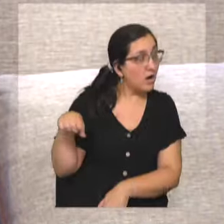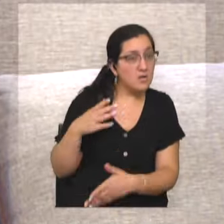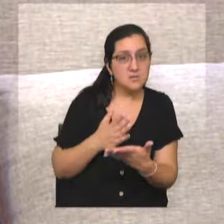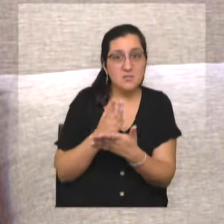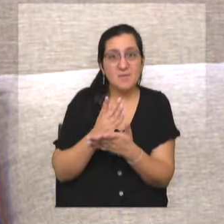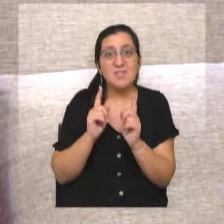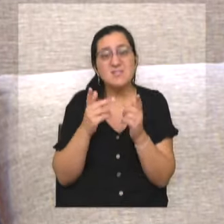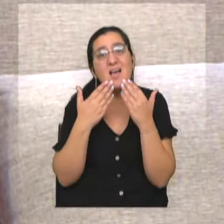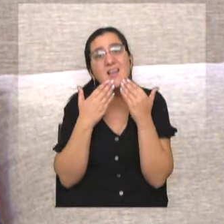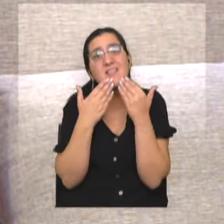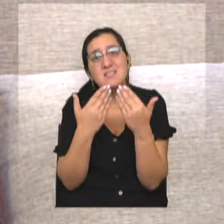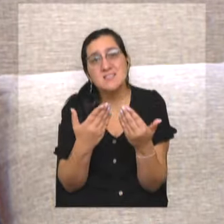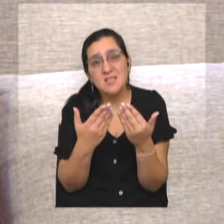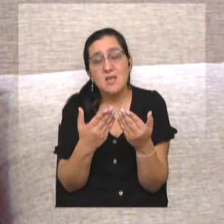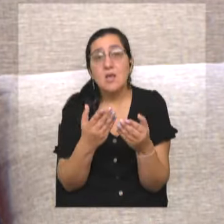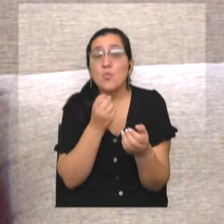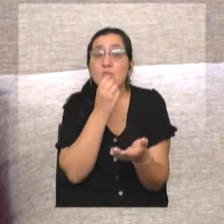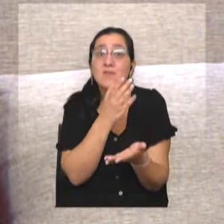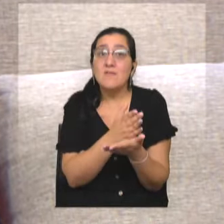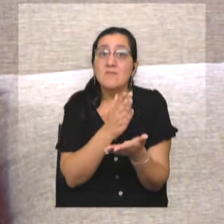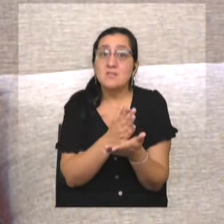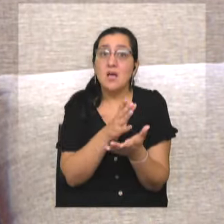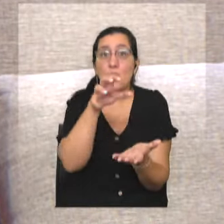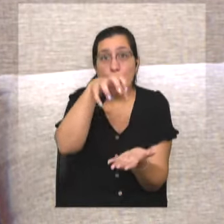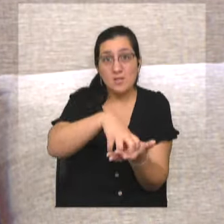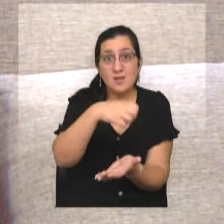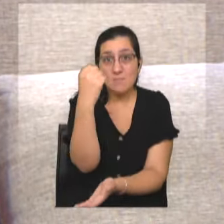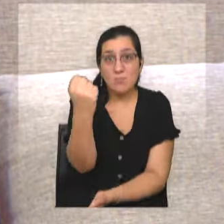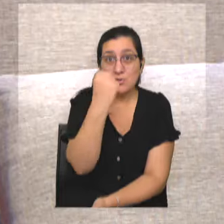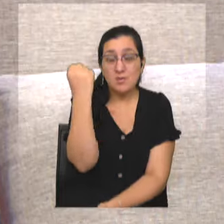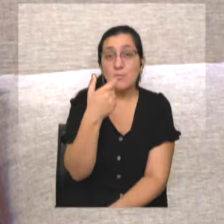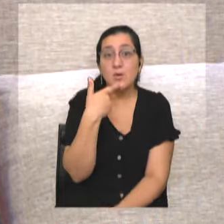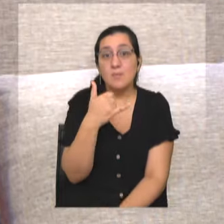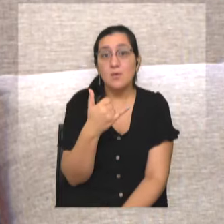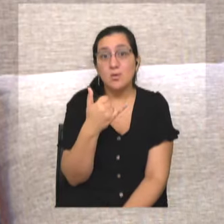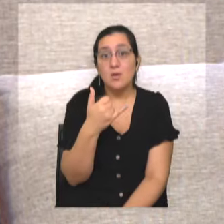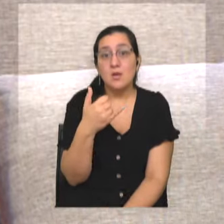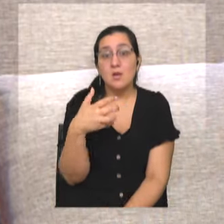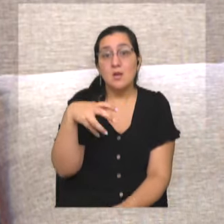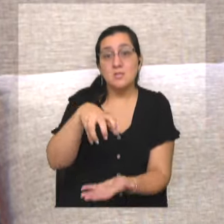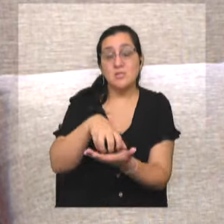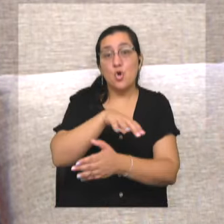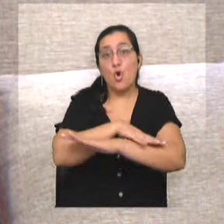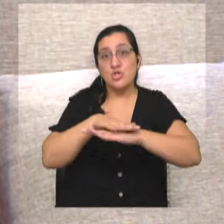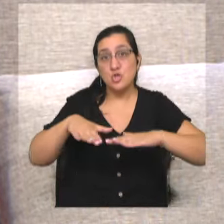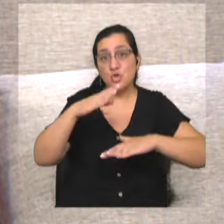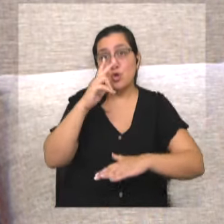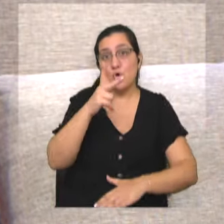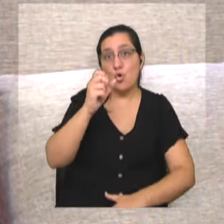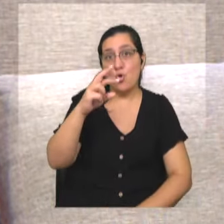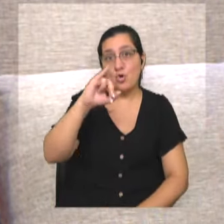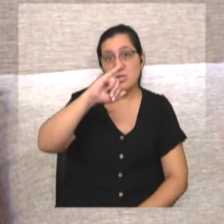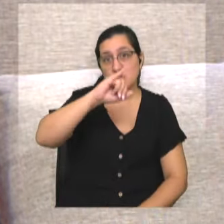ser agradecida, sobre todo cuando beneficia a lugares tan importantes como en este caso es el Centro Horizonte, otrora Escuela